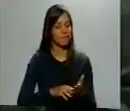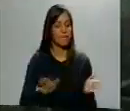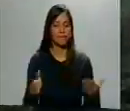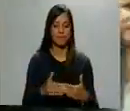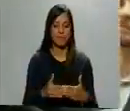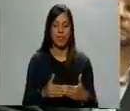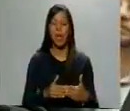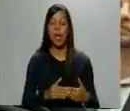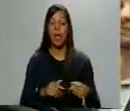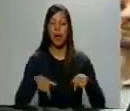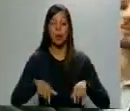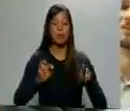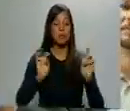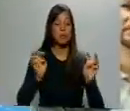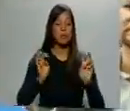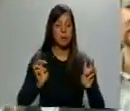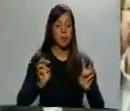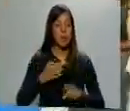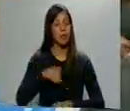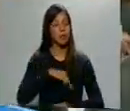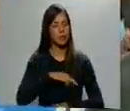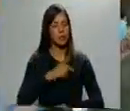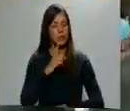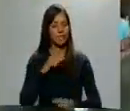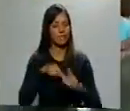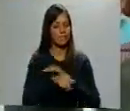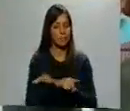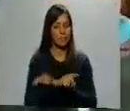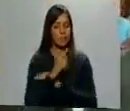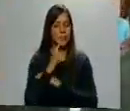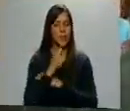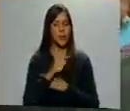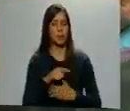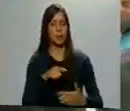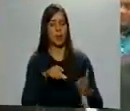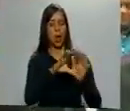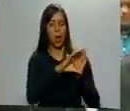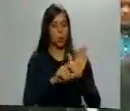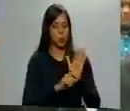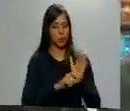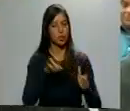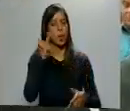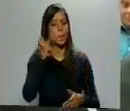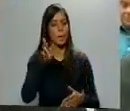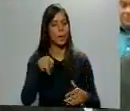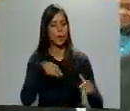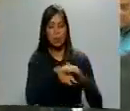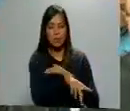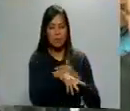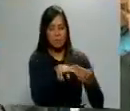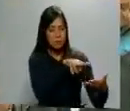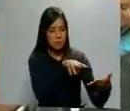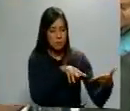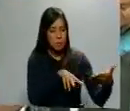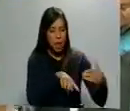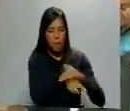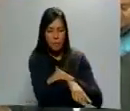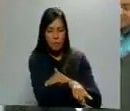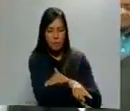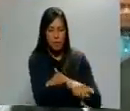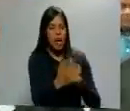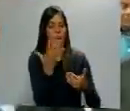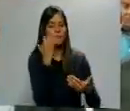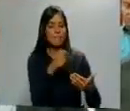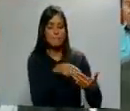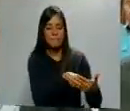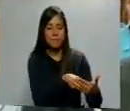sobre este tema, tenemos que remitirnos a el espíritu de la Constitución de la República Bolivariana de Venezuela, que